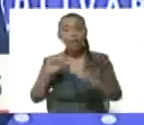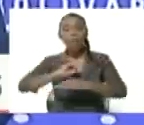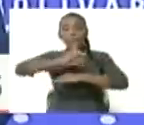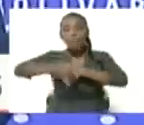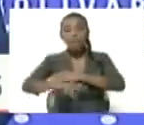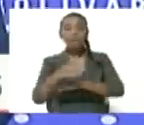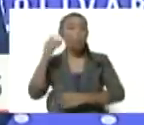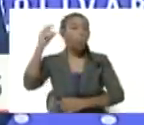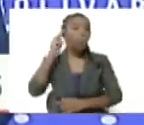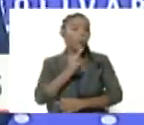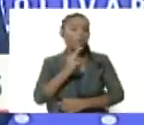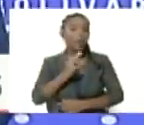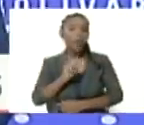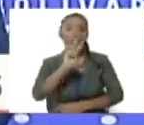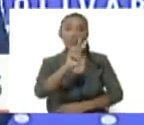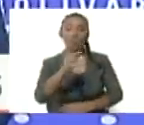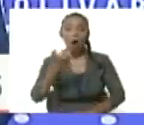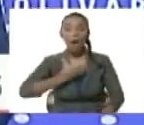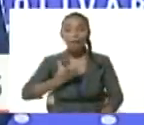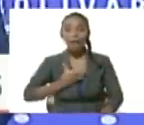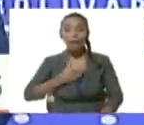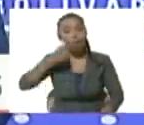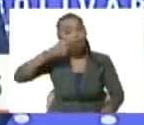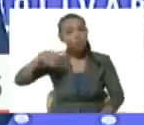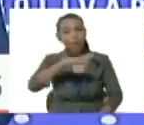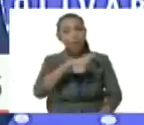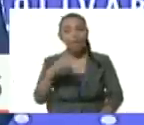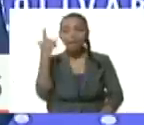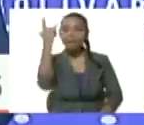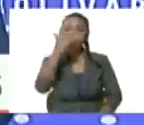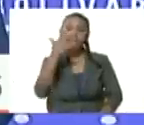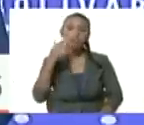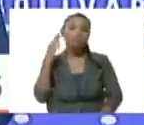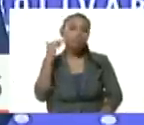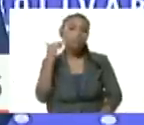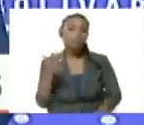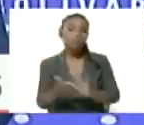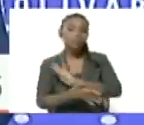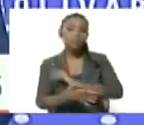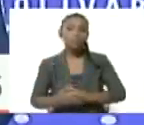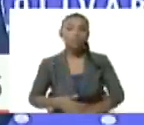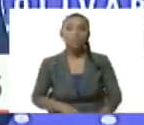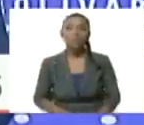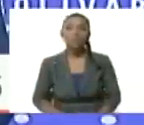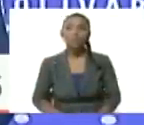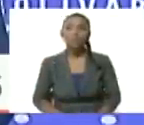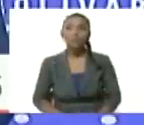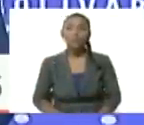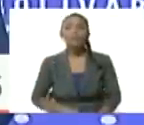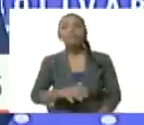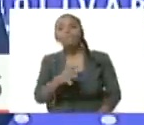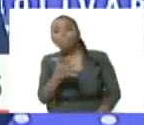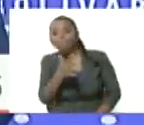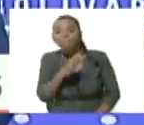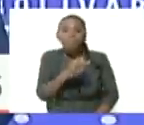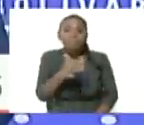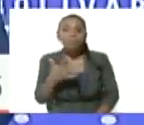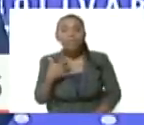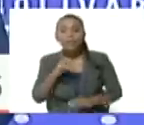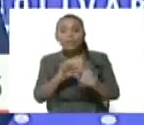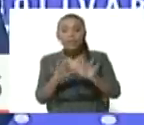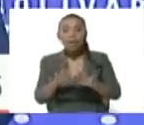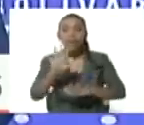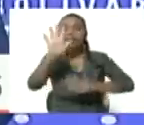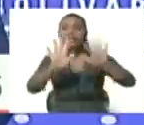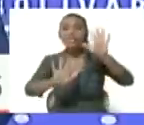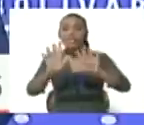2 alcaldes o alcaldesas de ciudades con pueblos afrodescendientes. Se propone que el secretariado esté constituido por 15